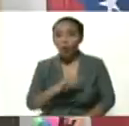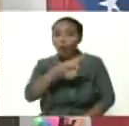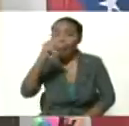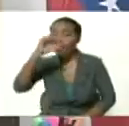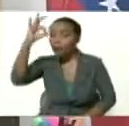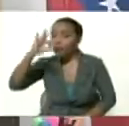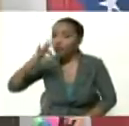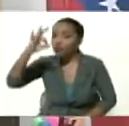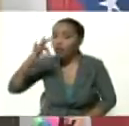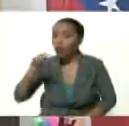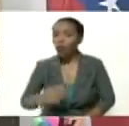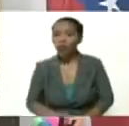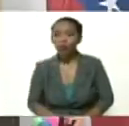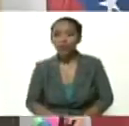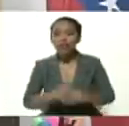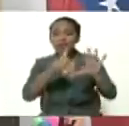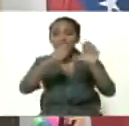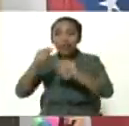40%.